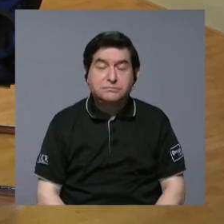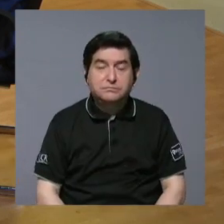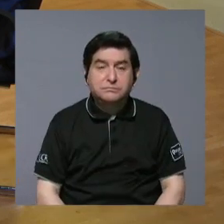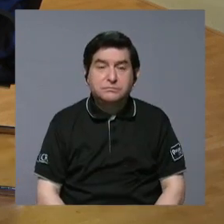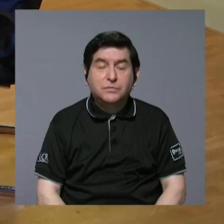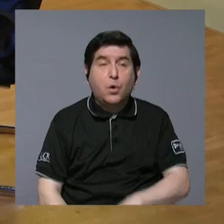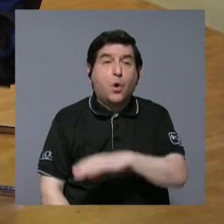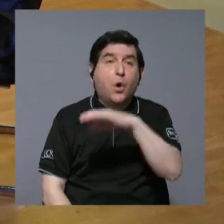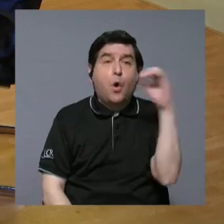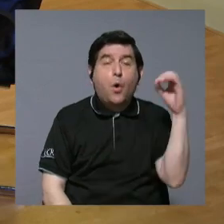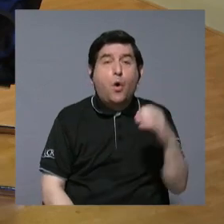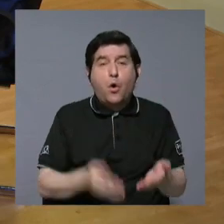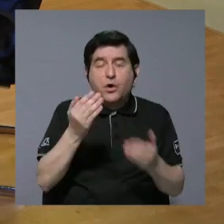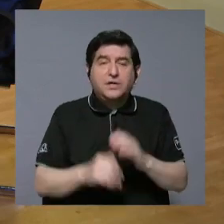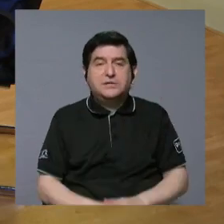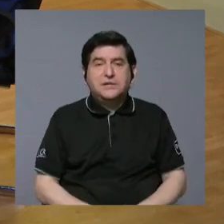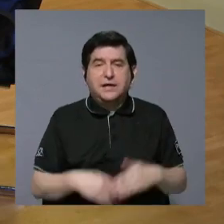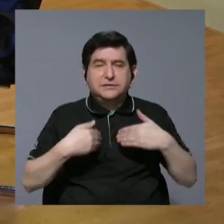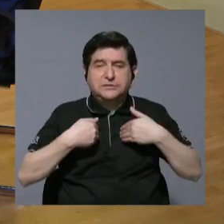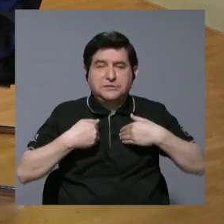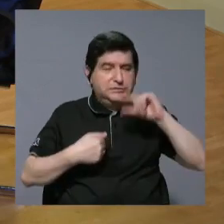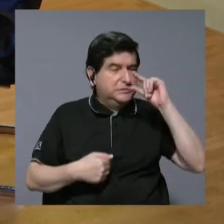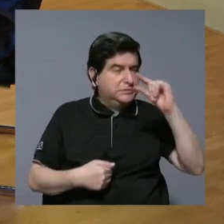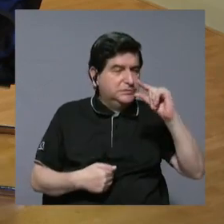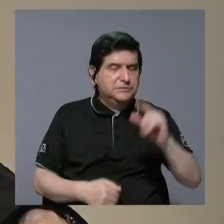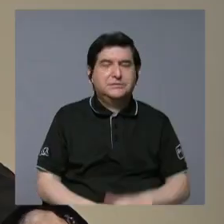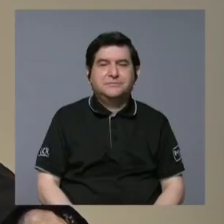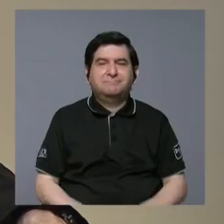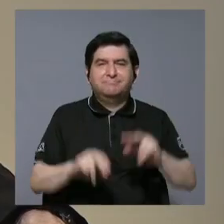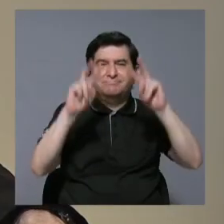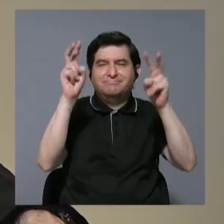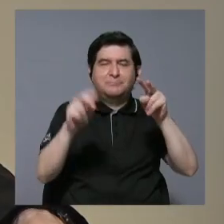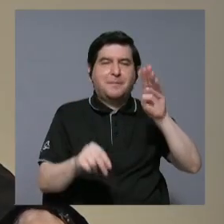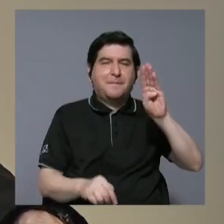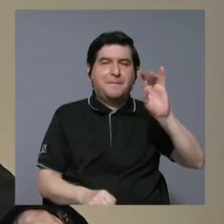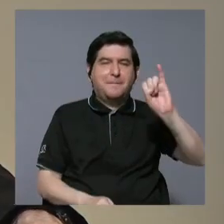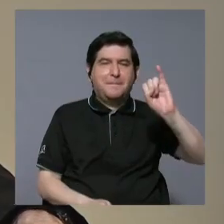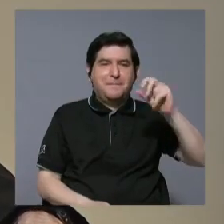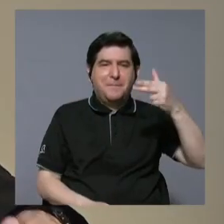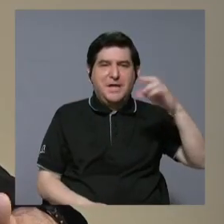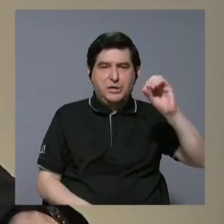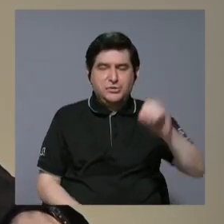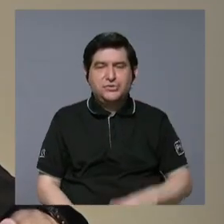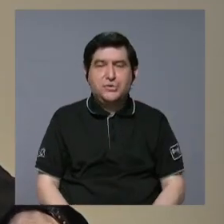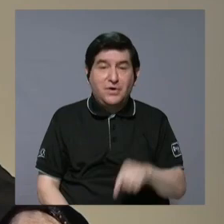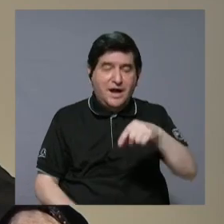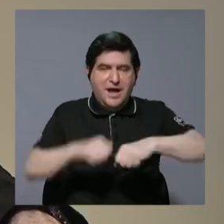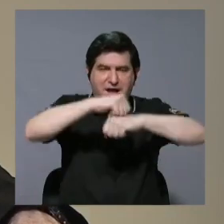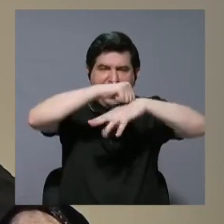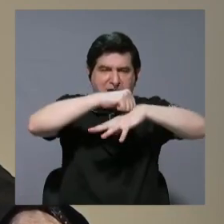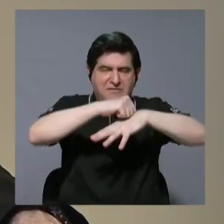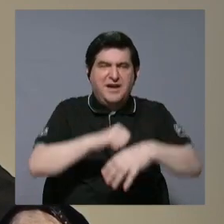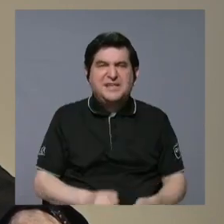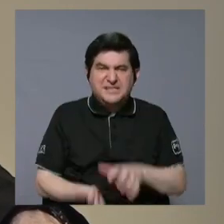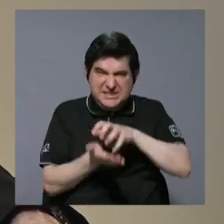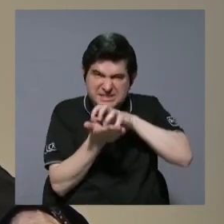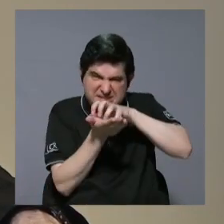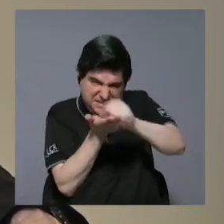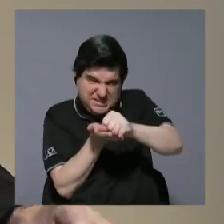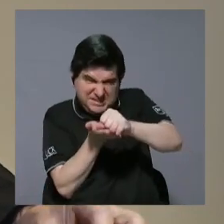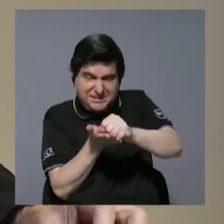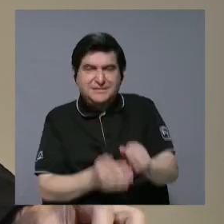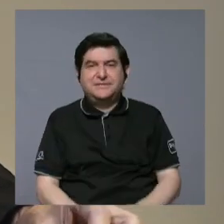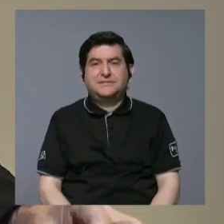si hay unos bichos ahí, estoy usando ese término, que se están comiendo las raíces o no sé qué, bueno, hay